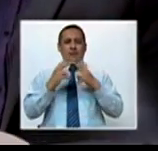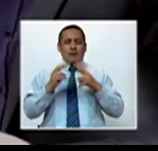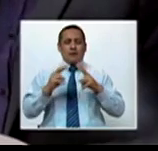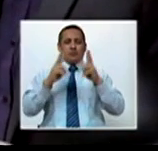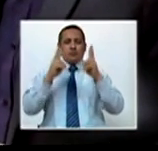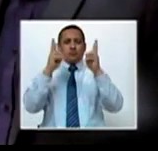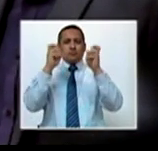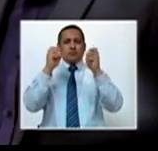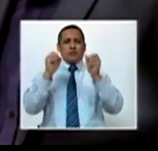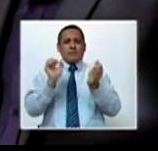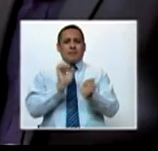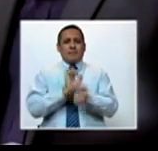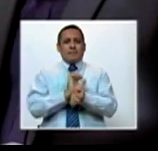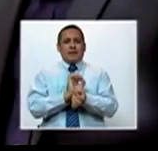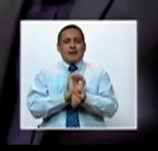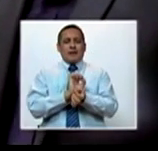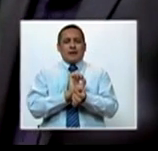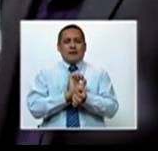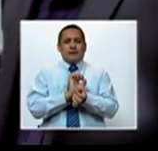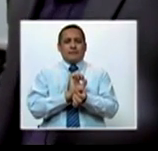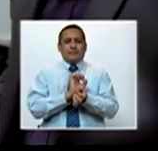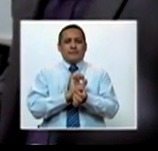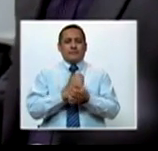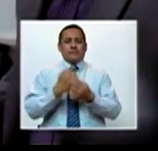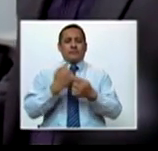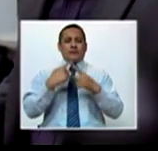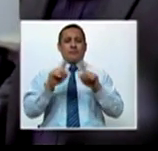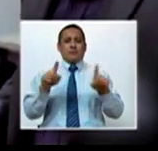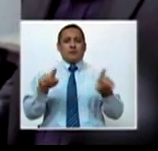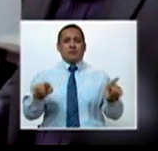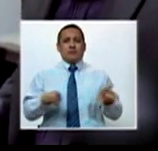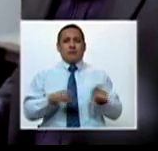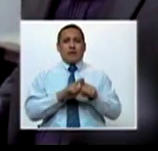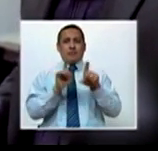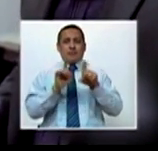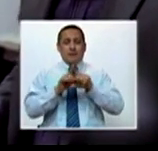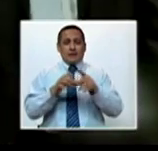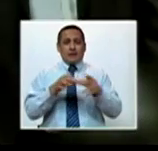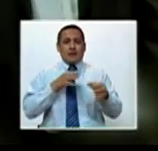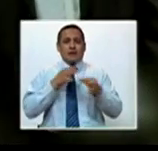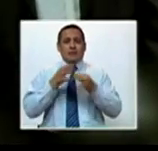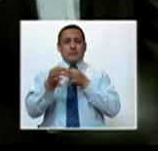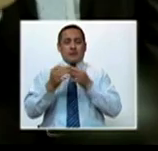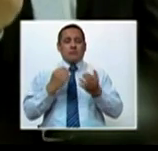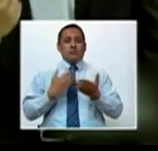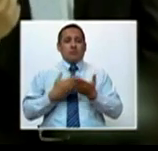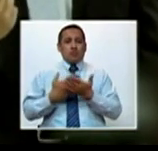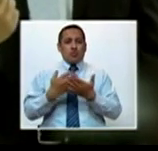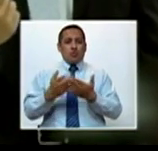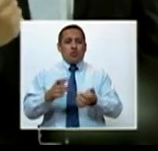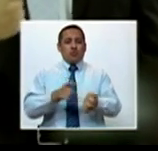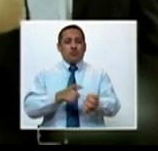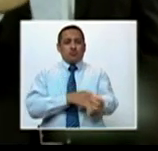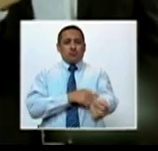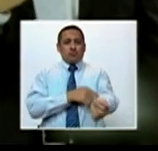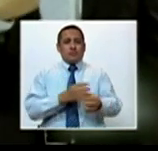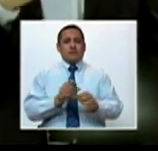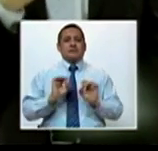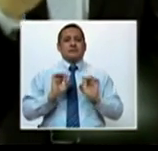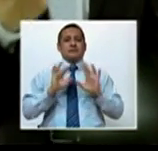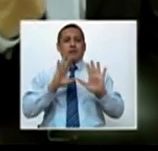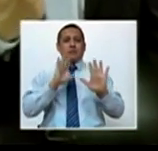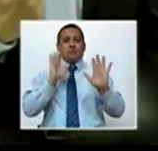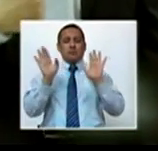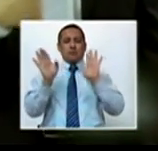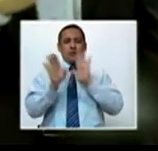particularmente en materia penal. Sin embargo, suele ser muy habitual,